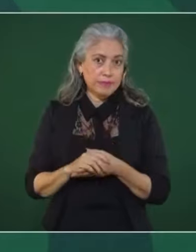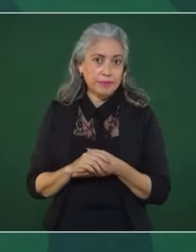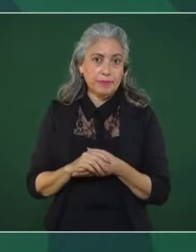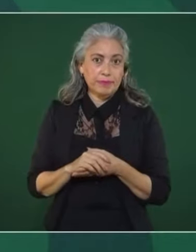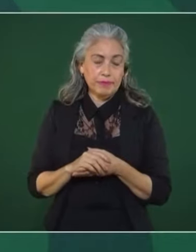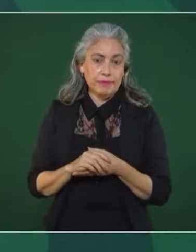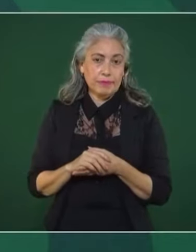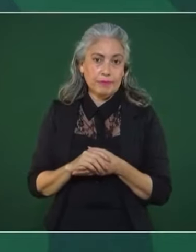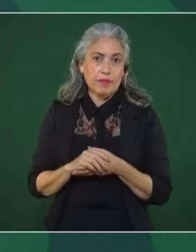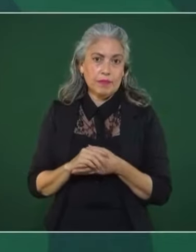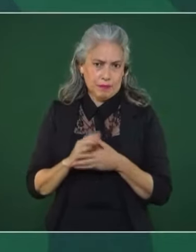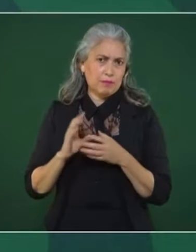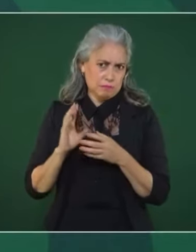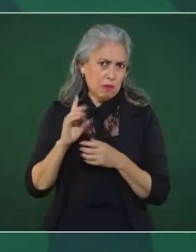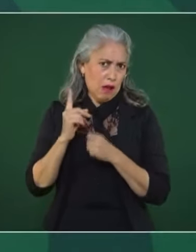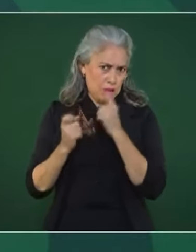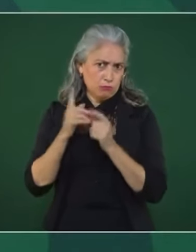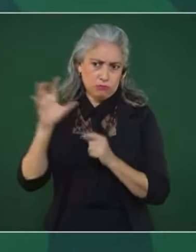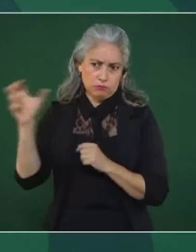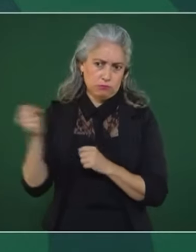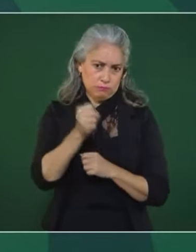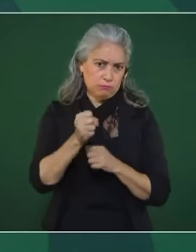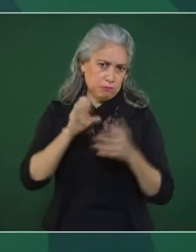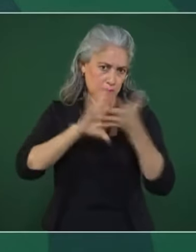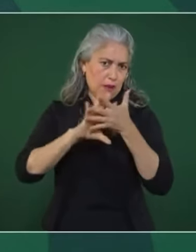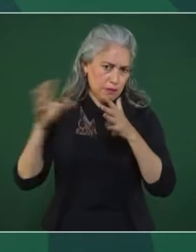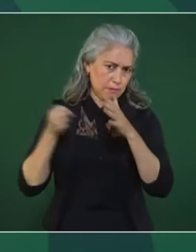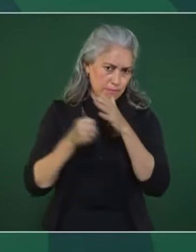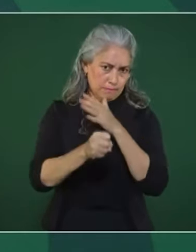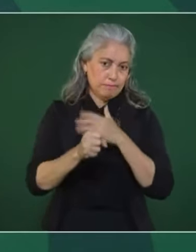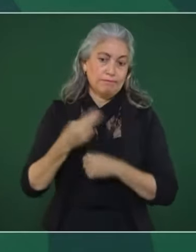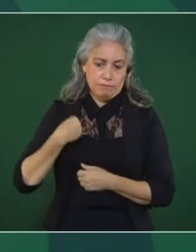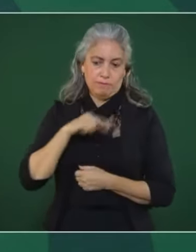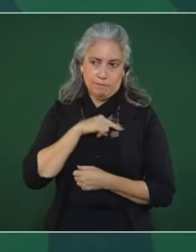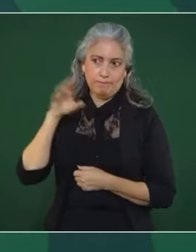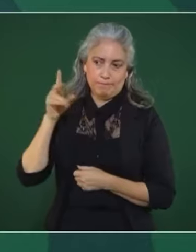elementos del Ejército que están presos ya por nosotros?